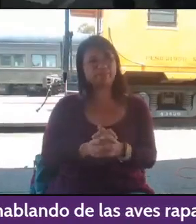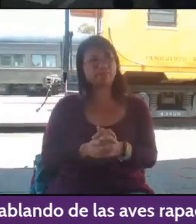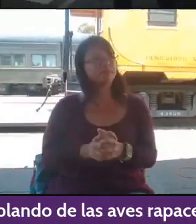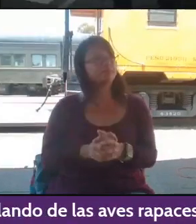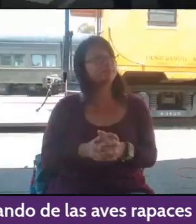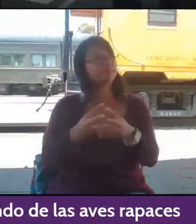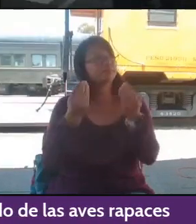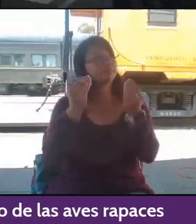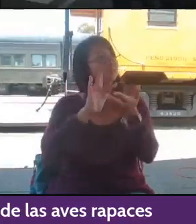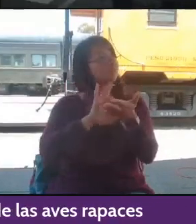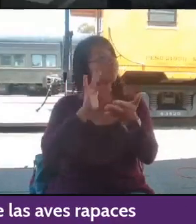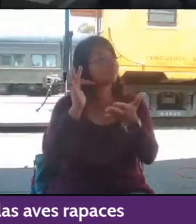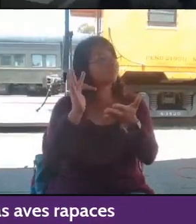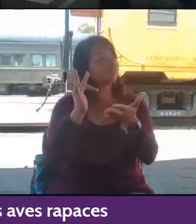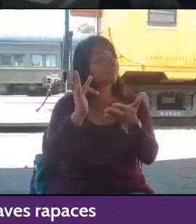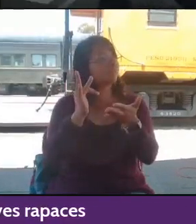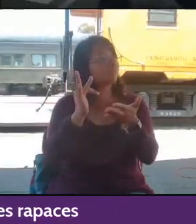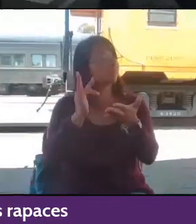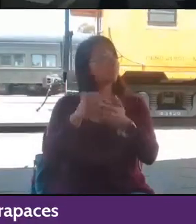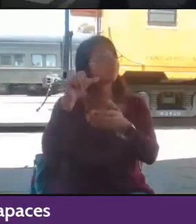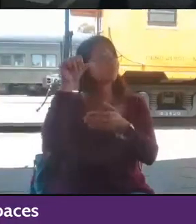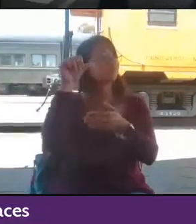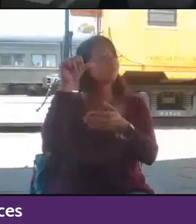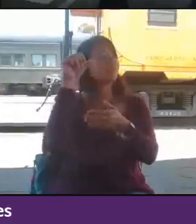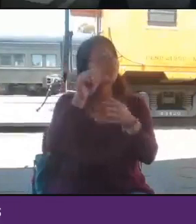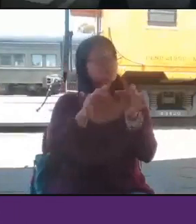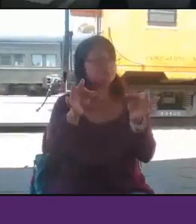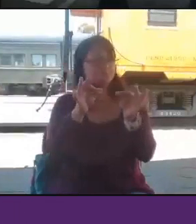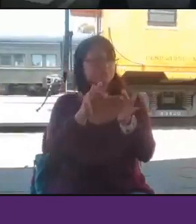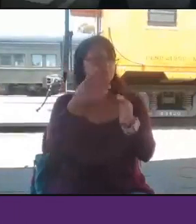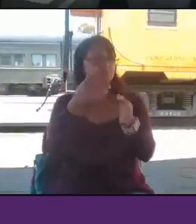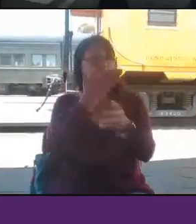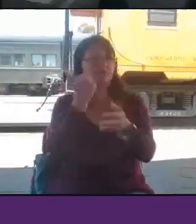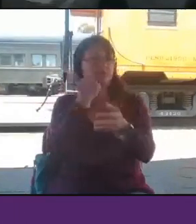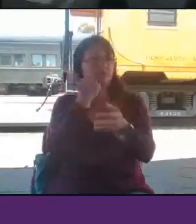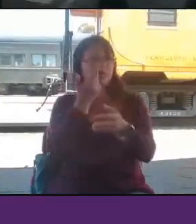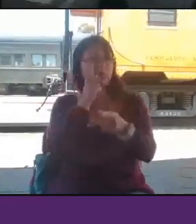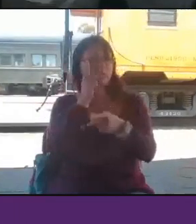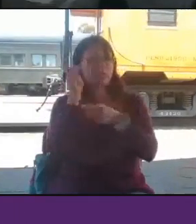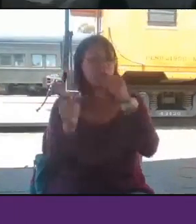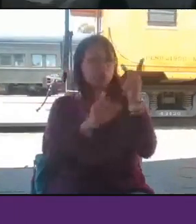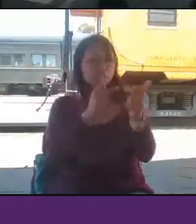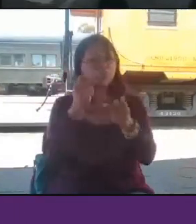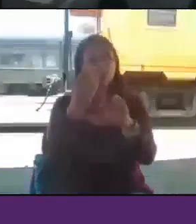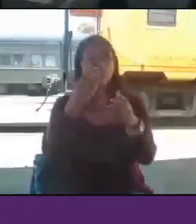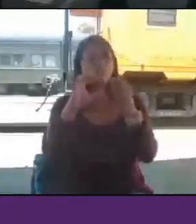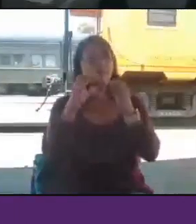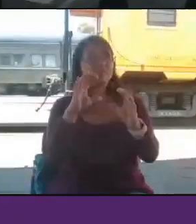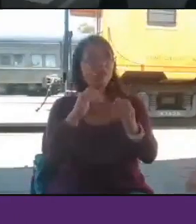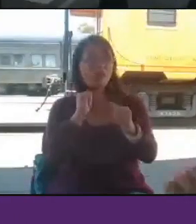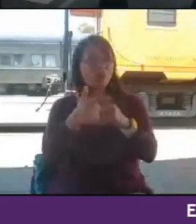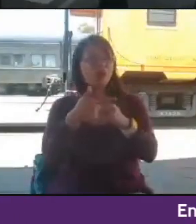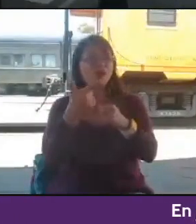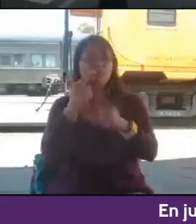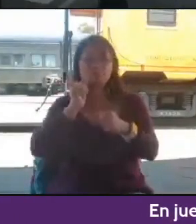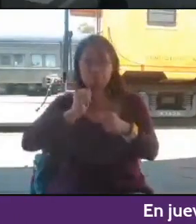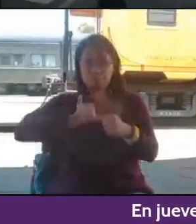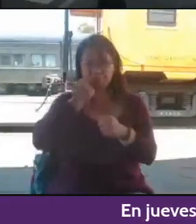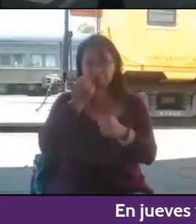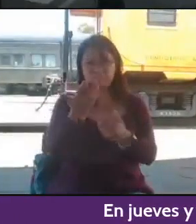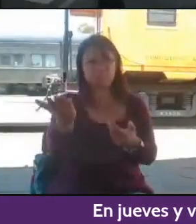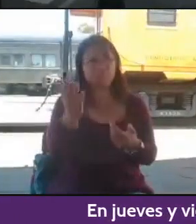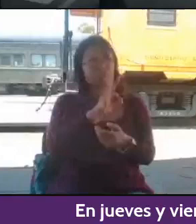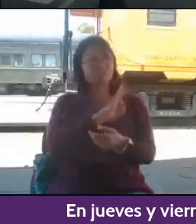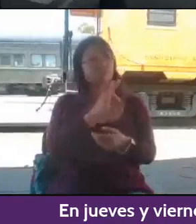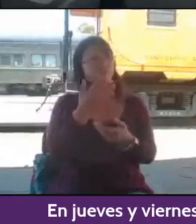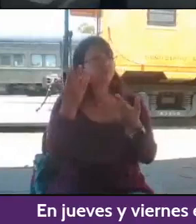Muchísimas gracias, doctor. Chicos, es momento de que si alguien quiere hacer una pregunta, algún comentario, pues aprovechen que está aquí el